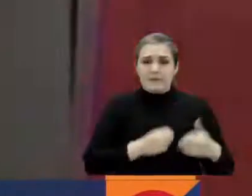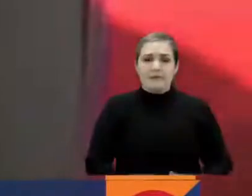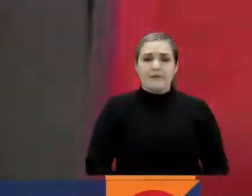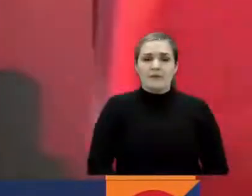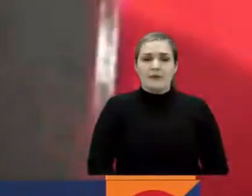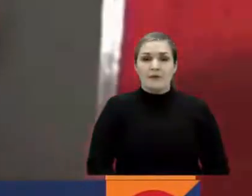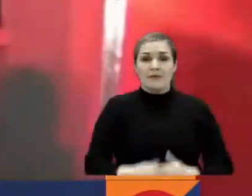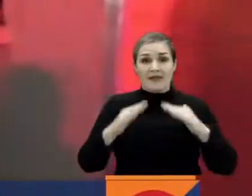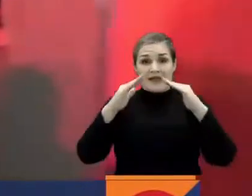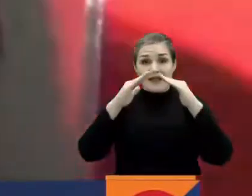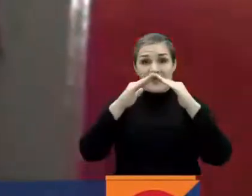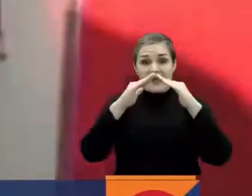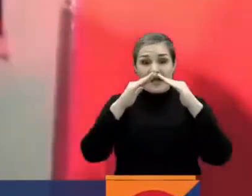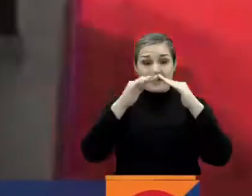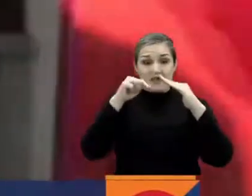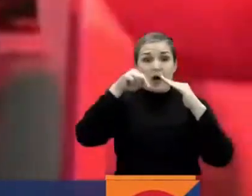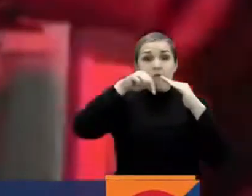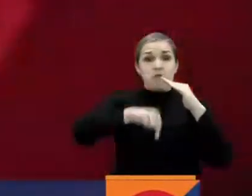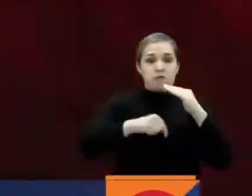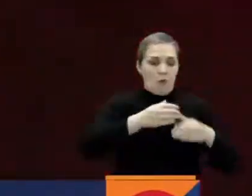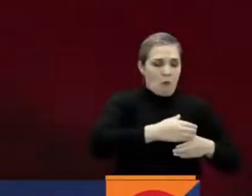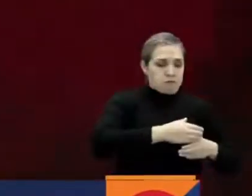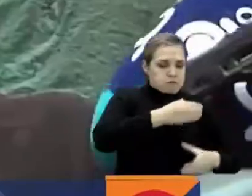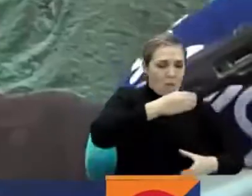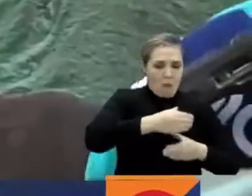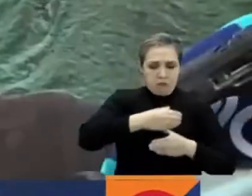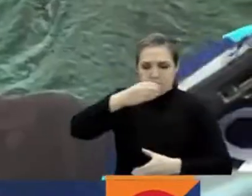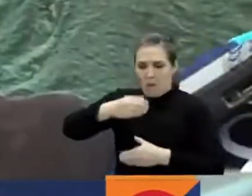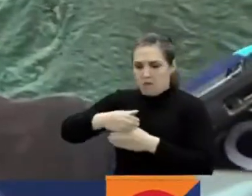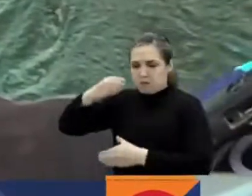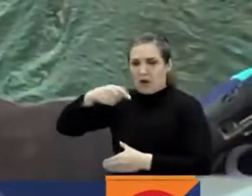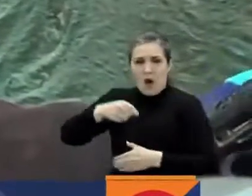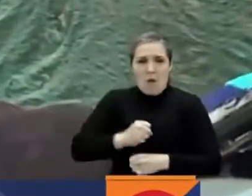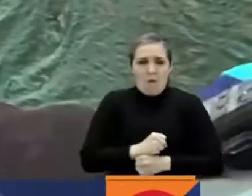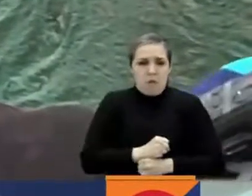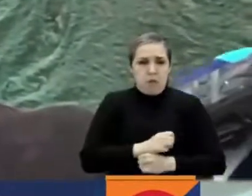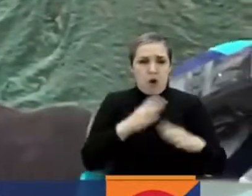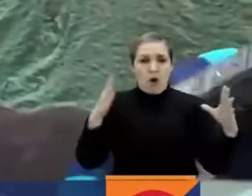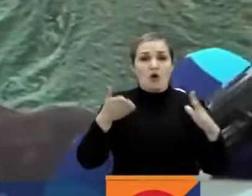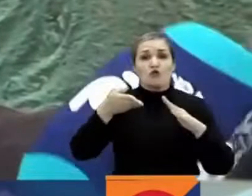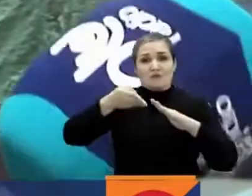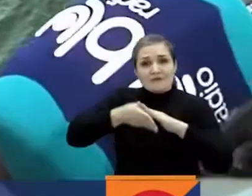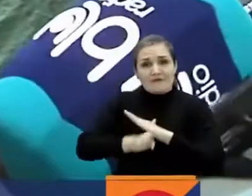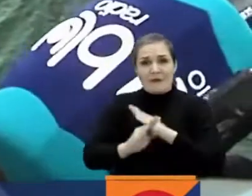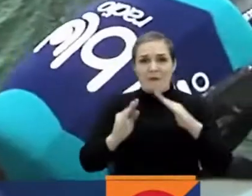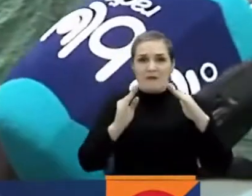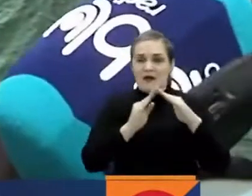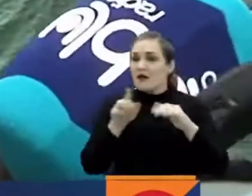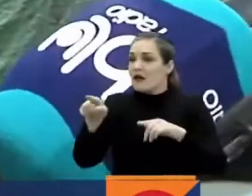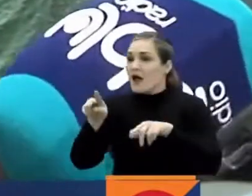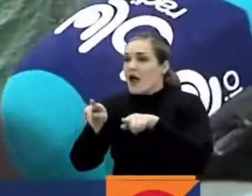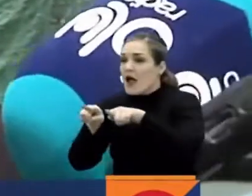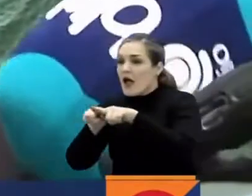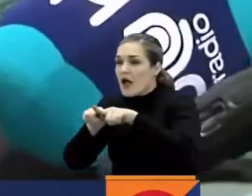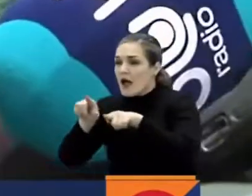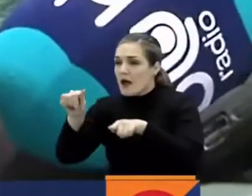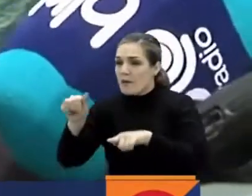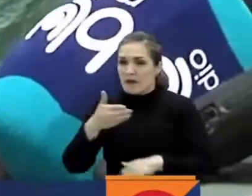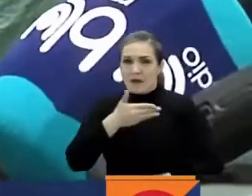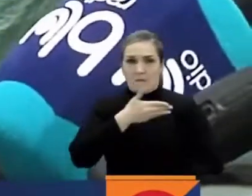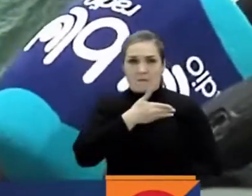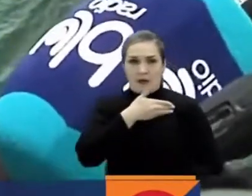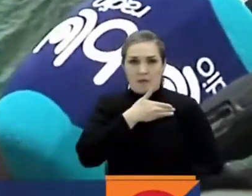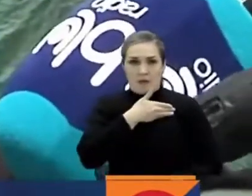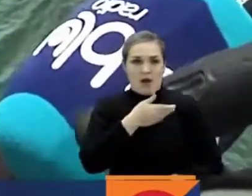En su casa estaban guardados los cilindros de gas que explotaron. Yo entré a la casa y a la única que vi fue a mi hermana, a mi mamá, a mi hermana y